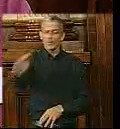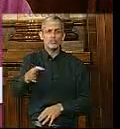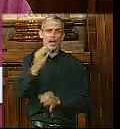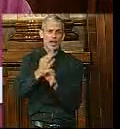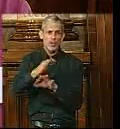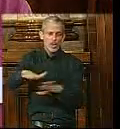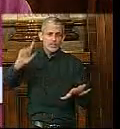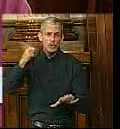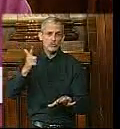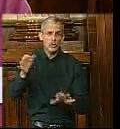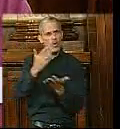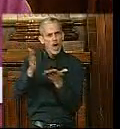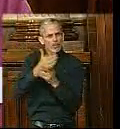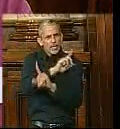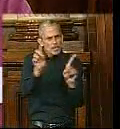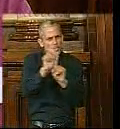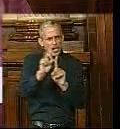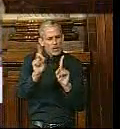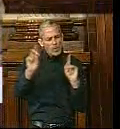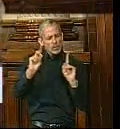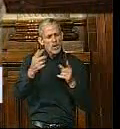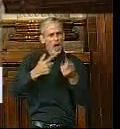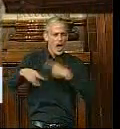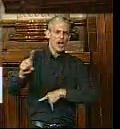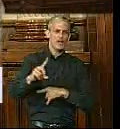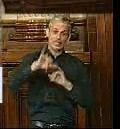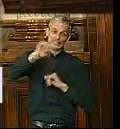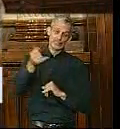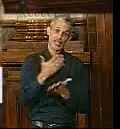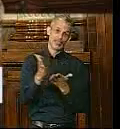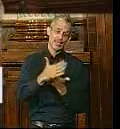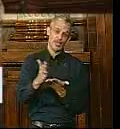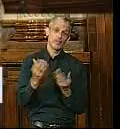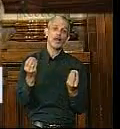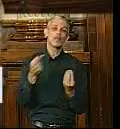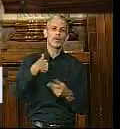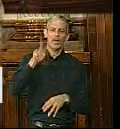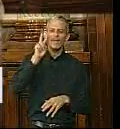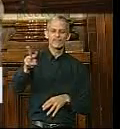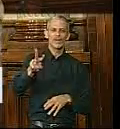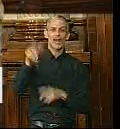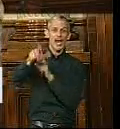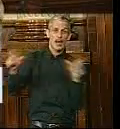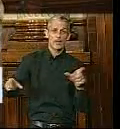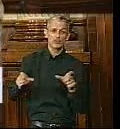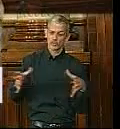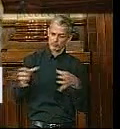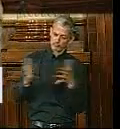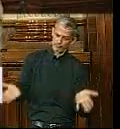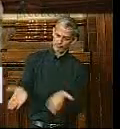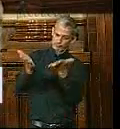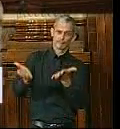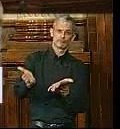escuelas de sordos. No es discriminar en el sentido de que sí es discriminar, porque es ver a las personas en su